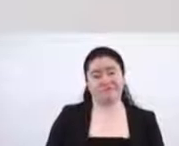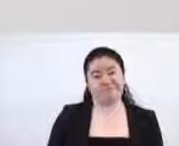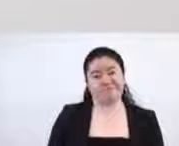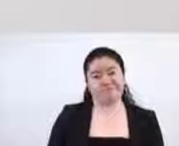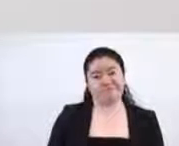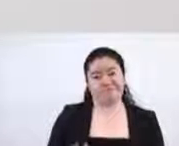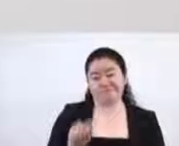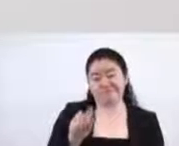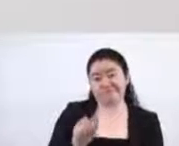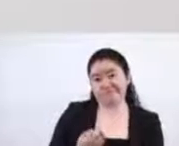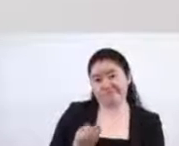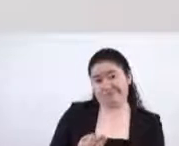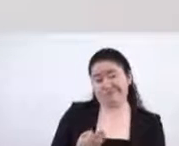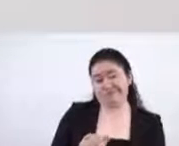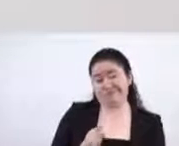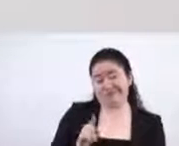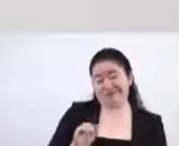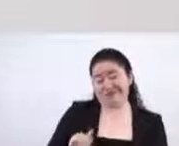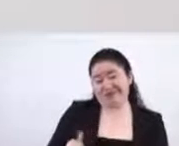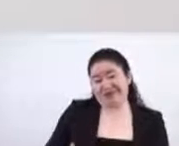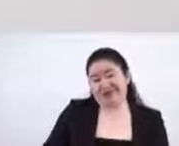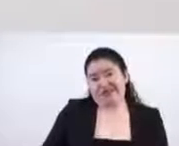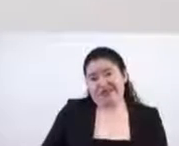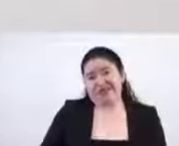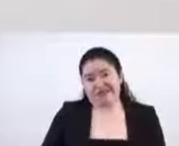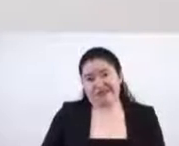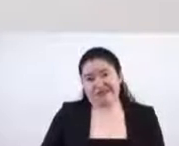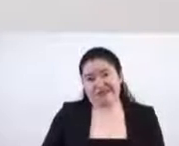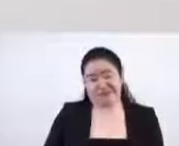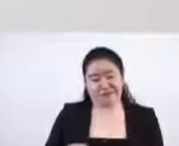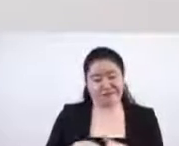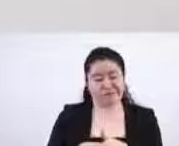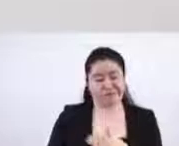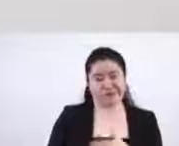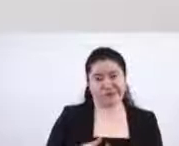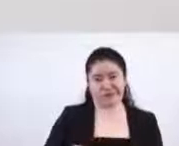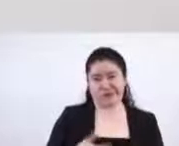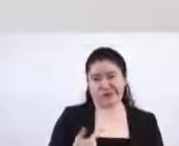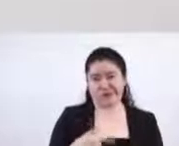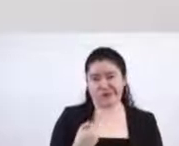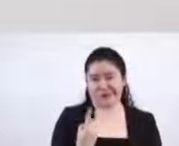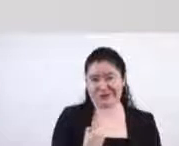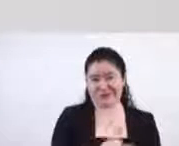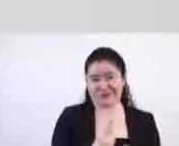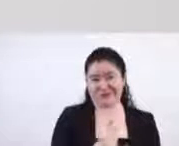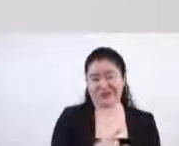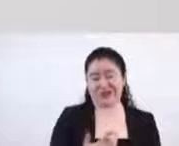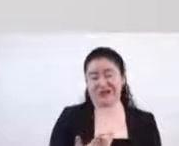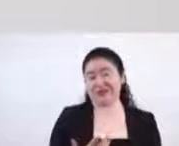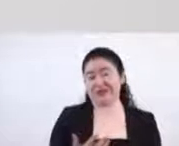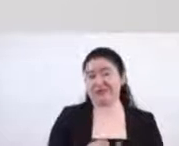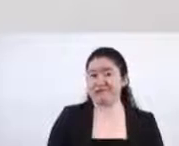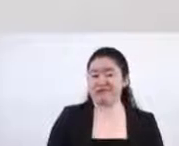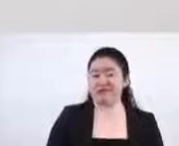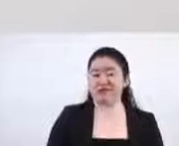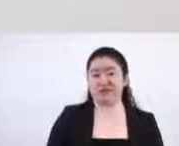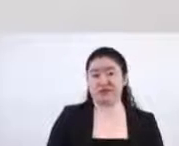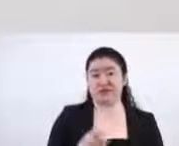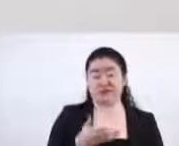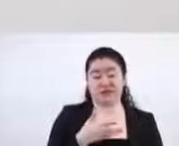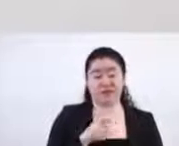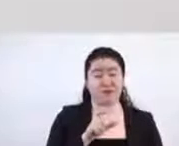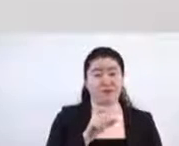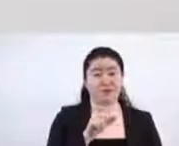lamentablemente de este trágico incidente en la línea 12 del metro. Hay